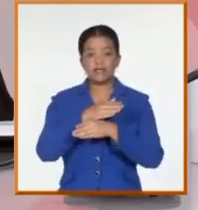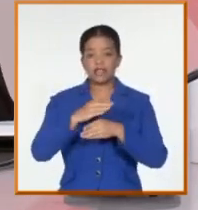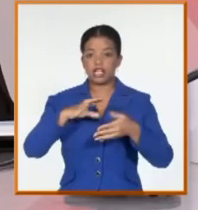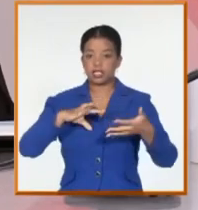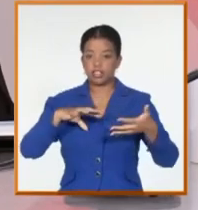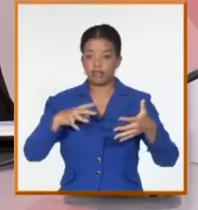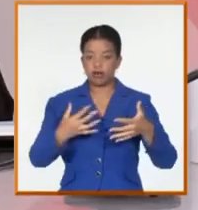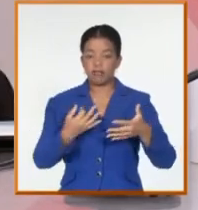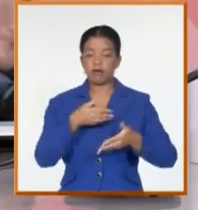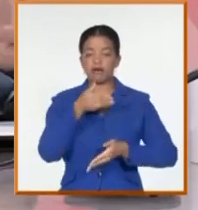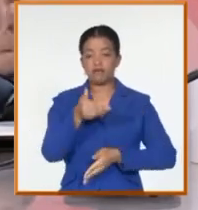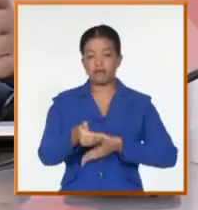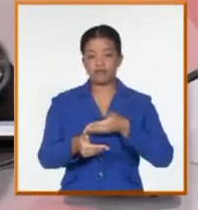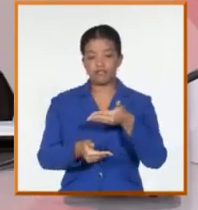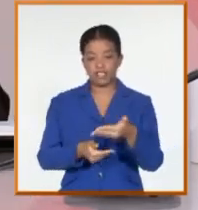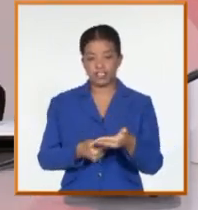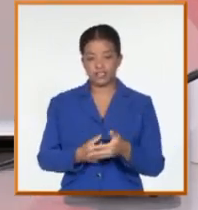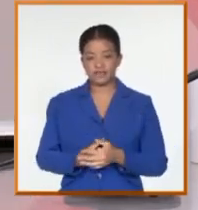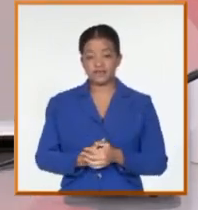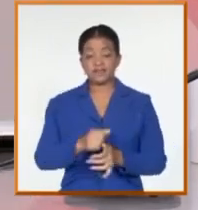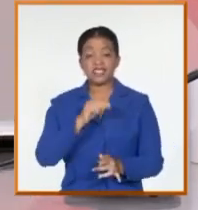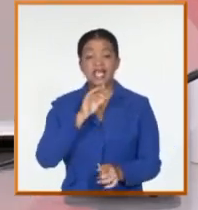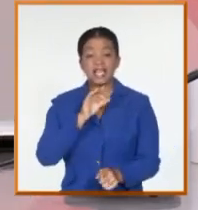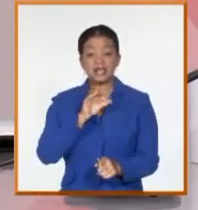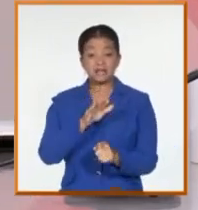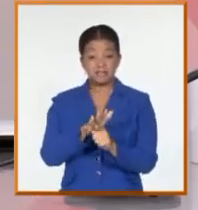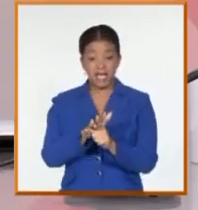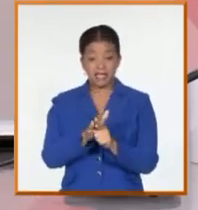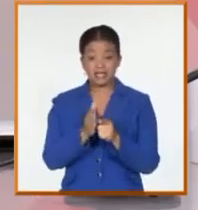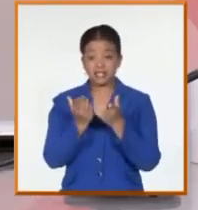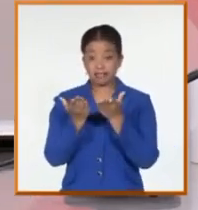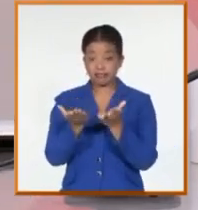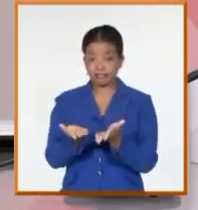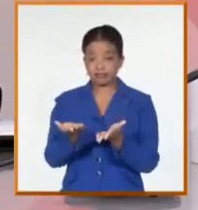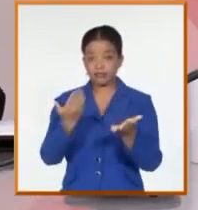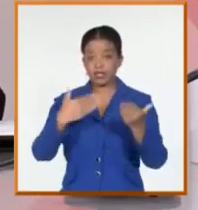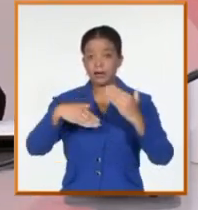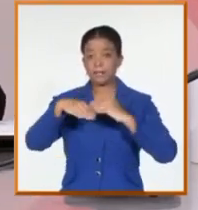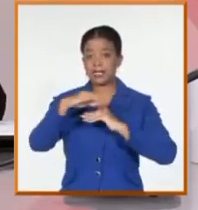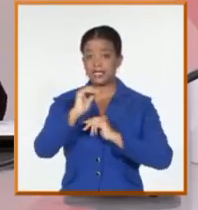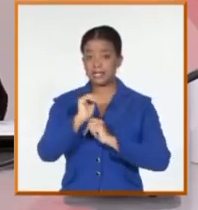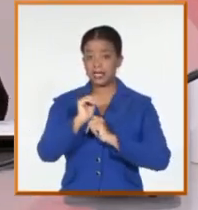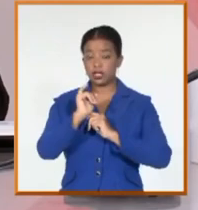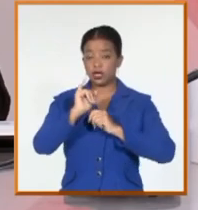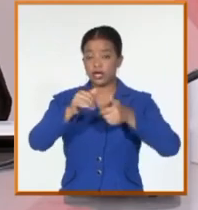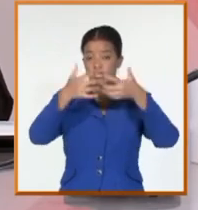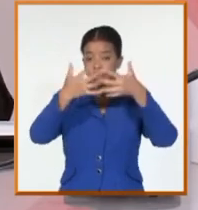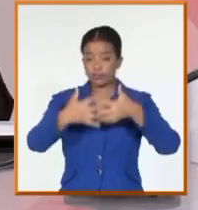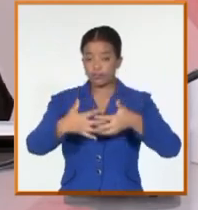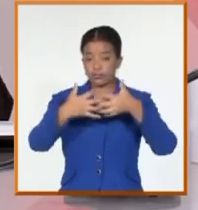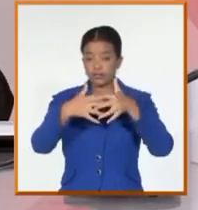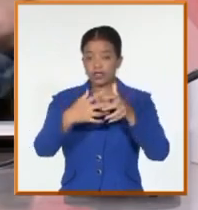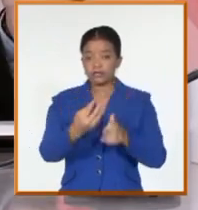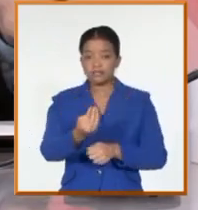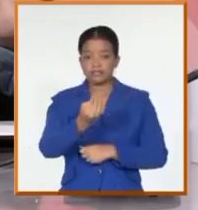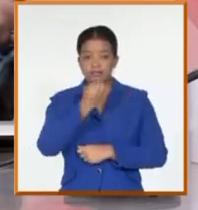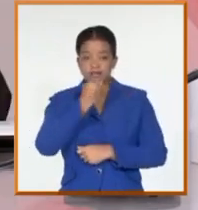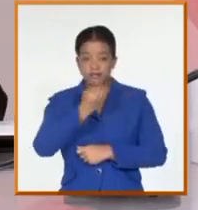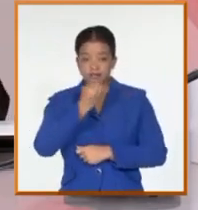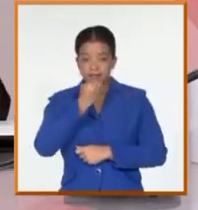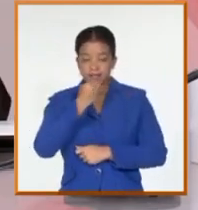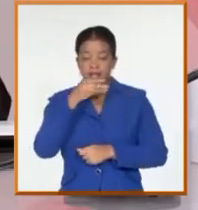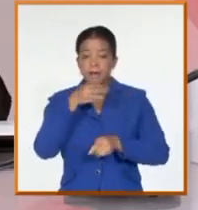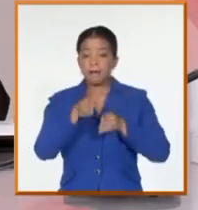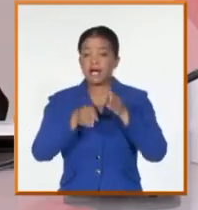un proceso como ese Comencemos hablando del Ministerio de industria alimentaria que con presencia